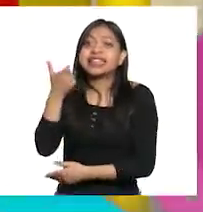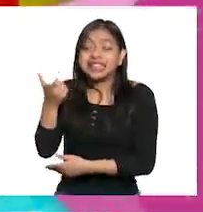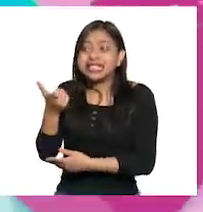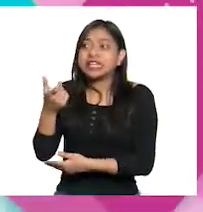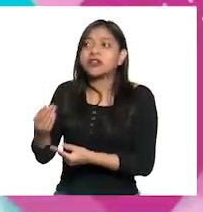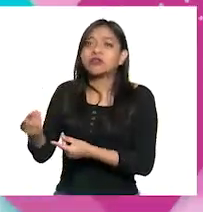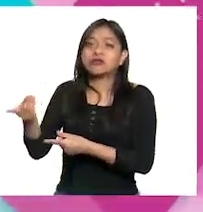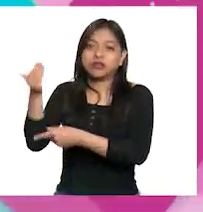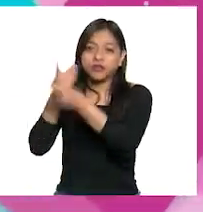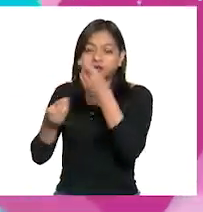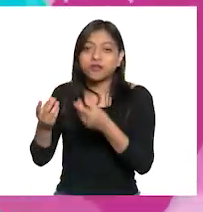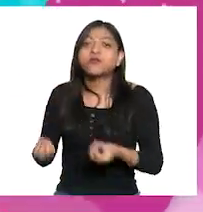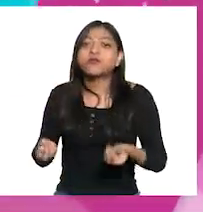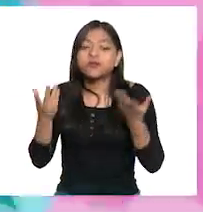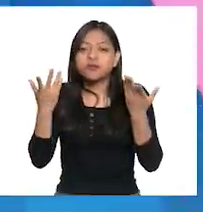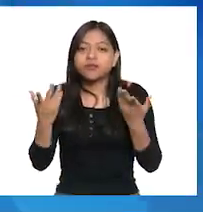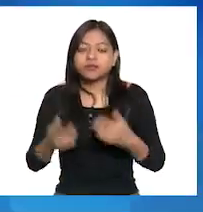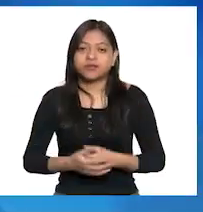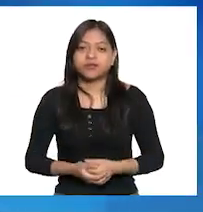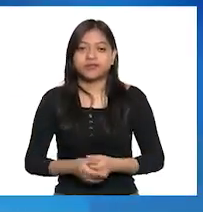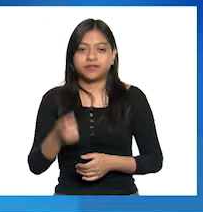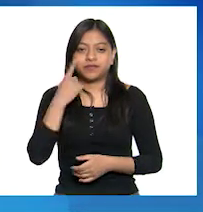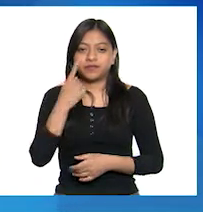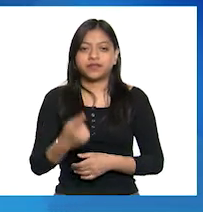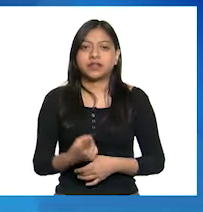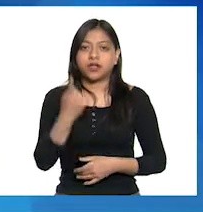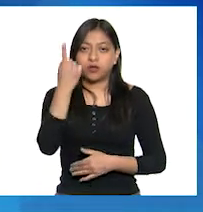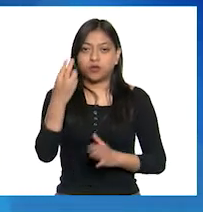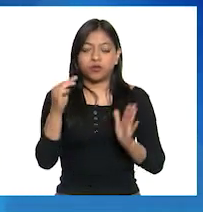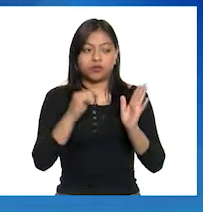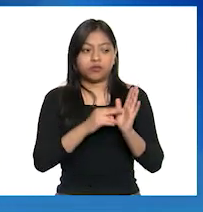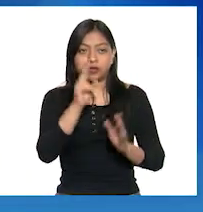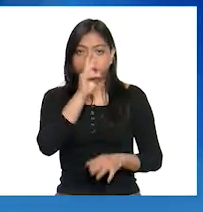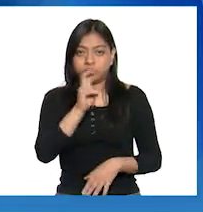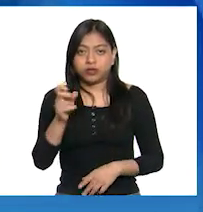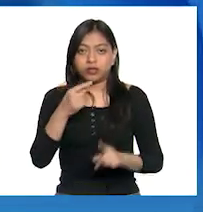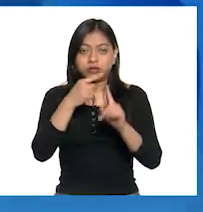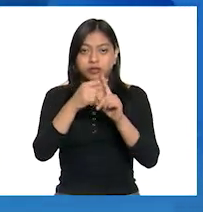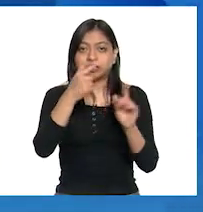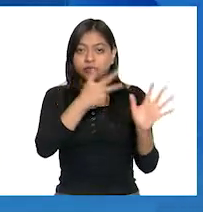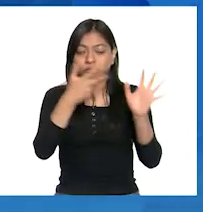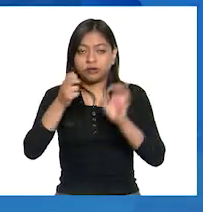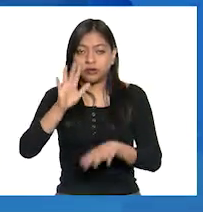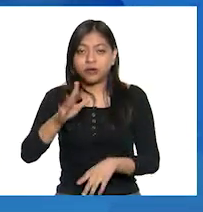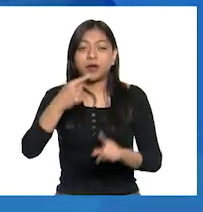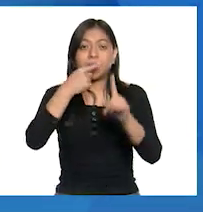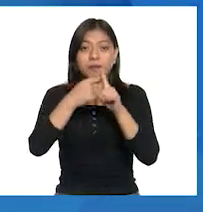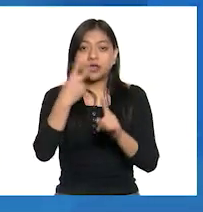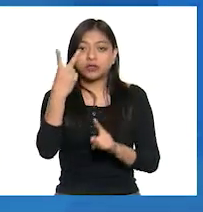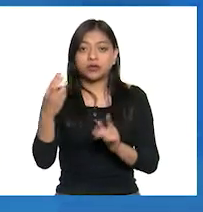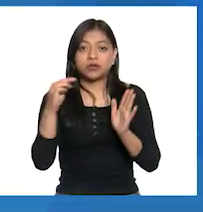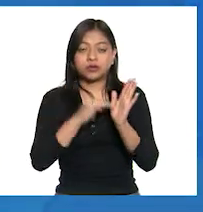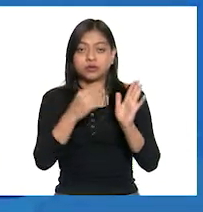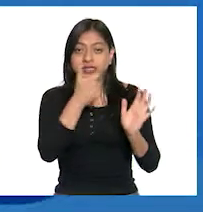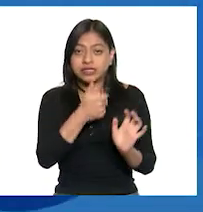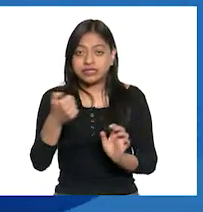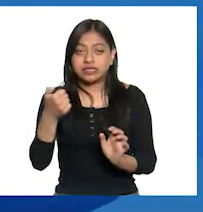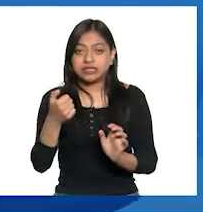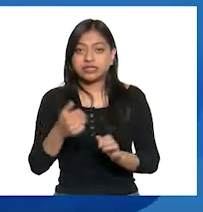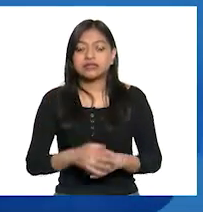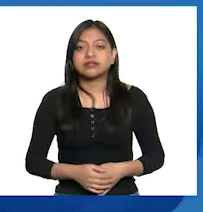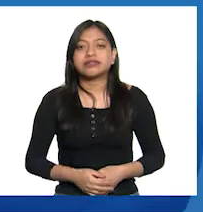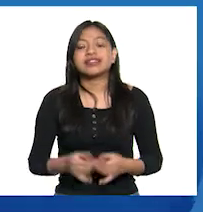eso primero. Así es, hagámoslo. 1,200 más 850 más 2,600 y no se nos olvide